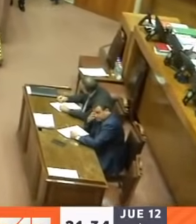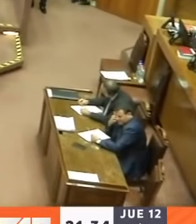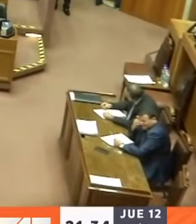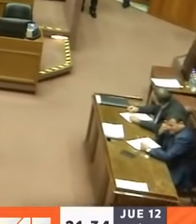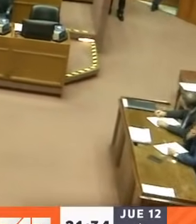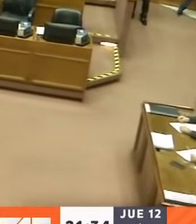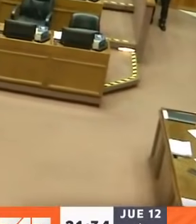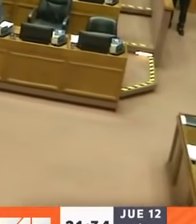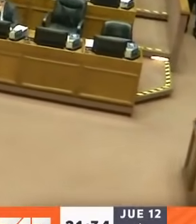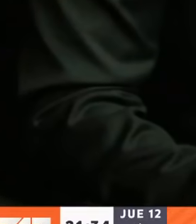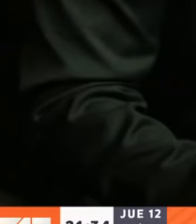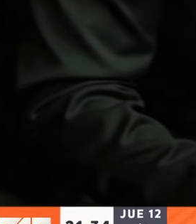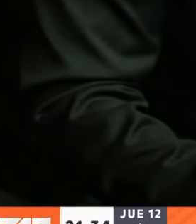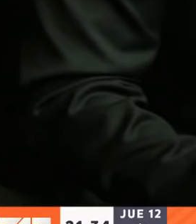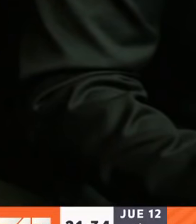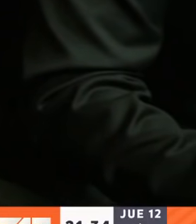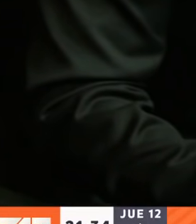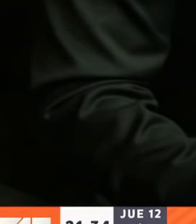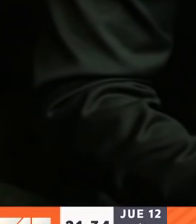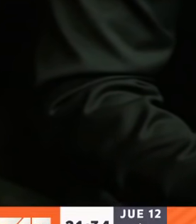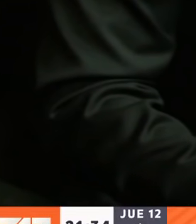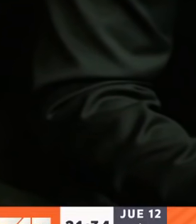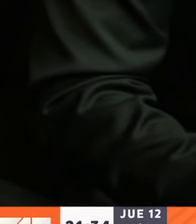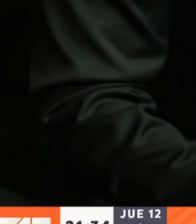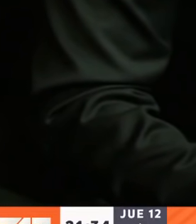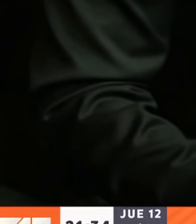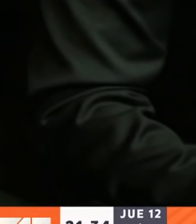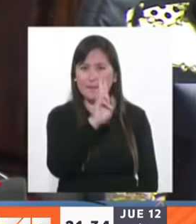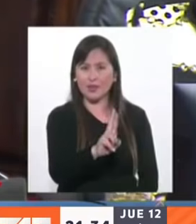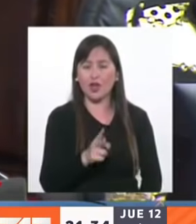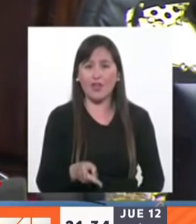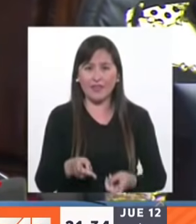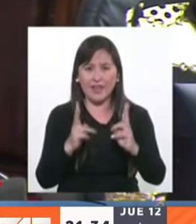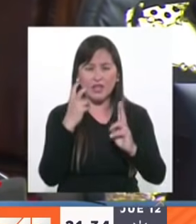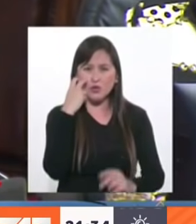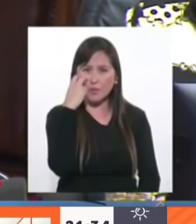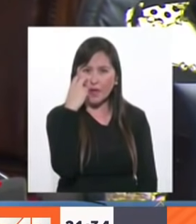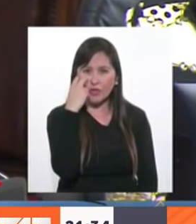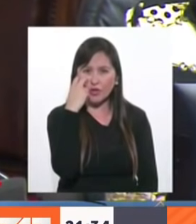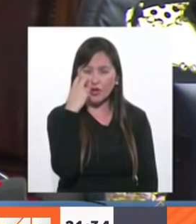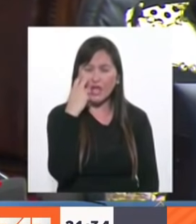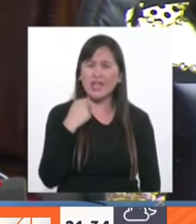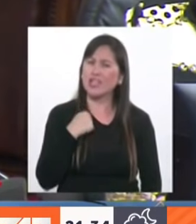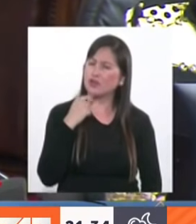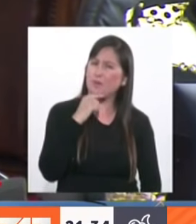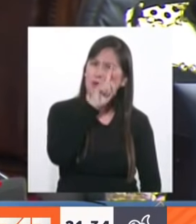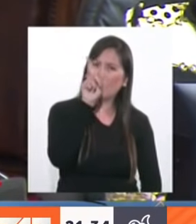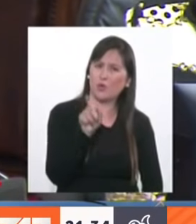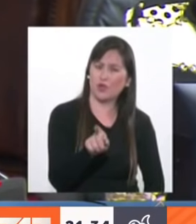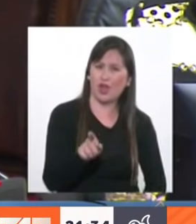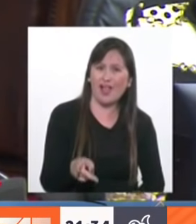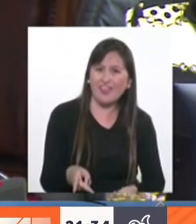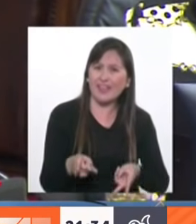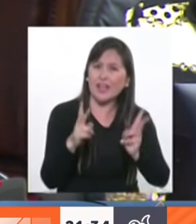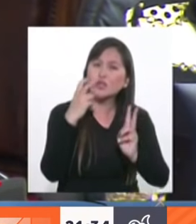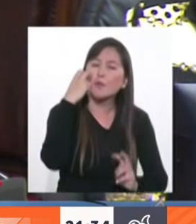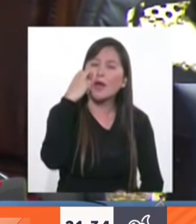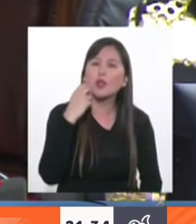insistió en que no habían responsabilidades penales, pero sí políticas. ¿Derechos humanos para